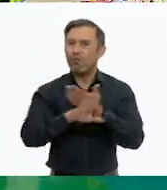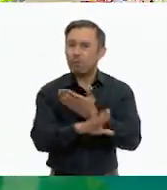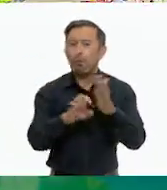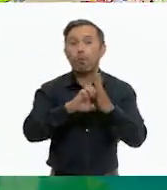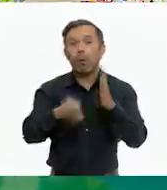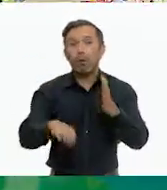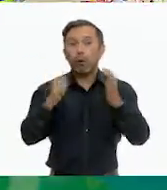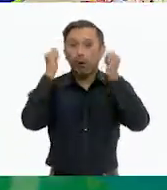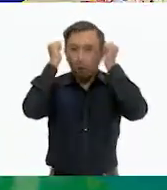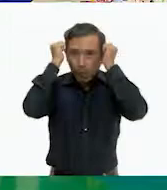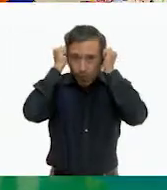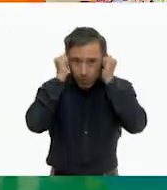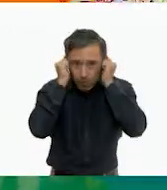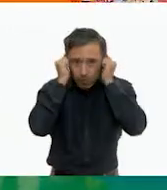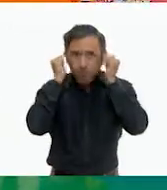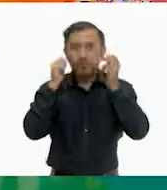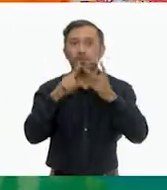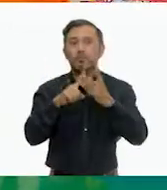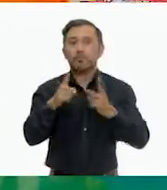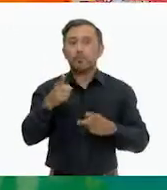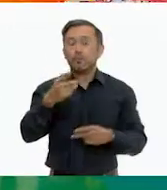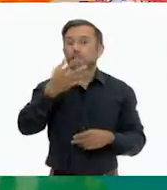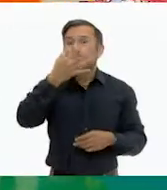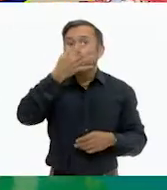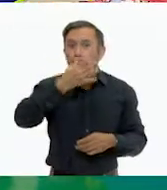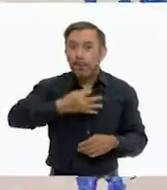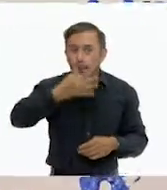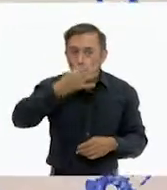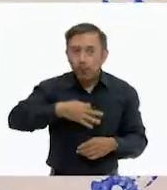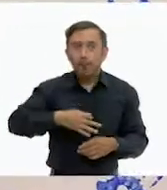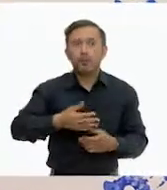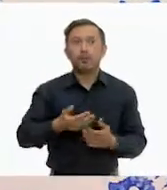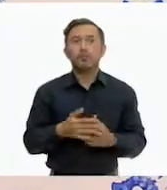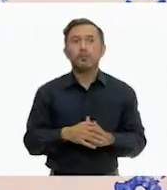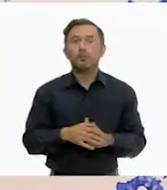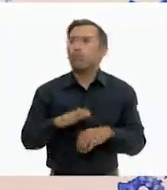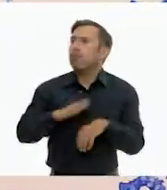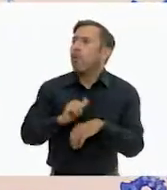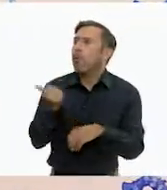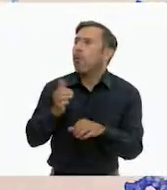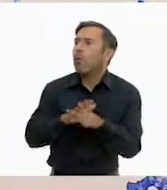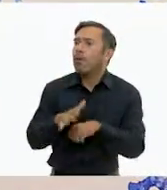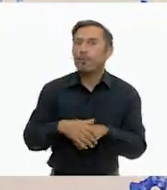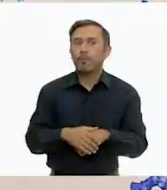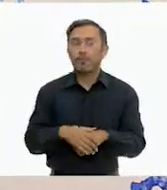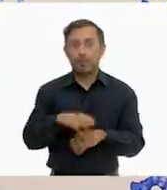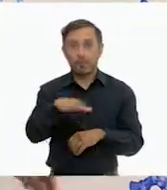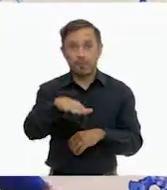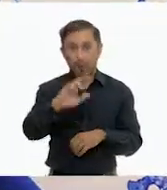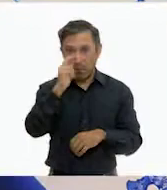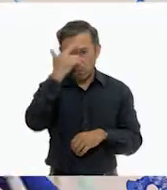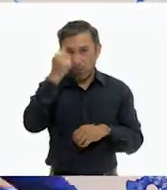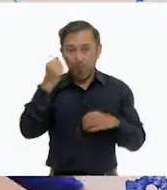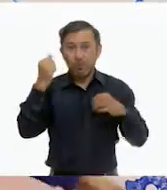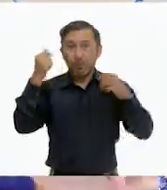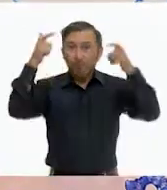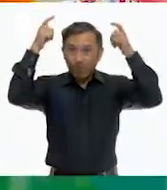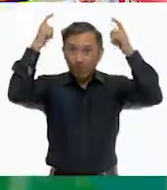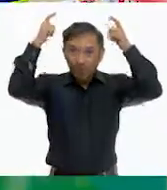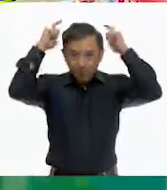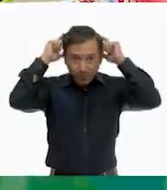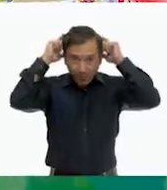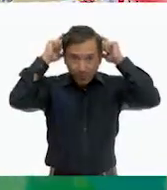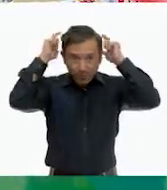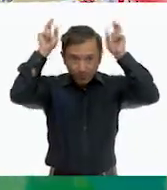los pañuelos. ¿Y qué más, Yolisky? No debemos de prestar nuestras diademas,